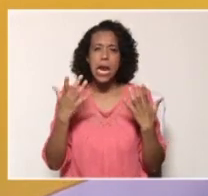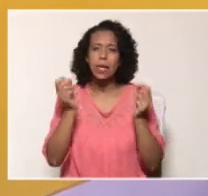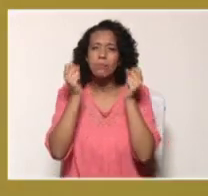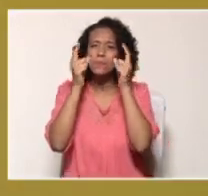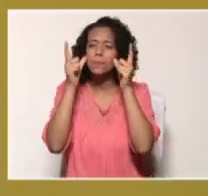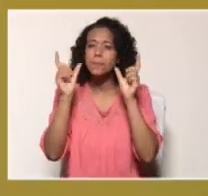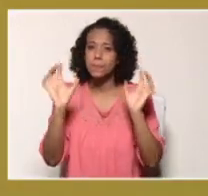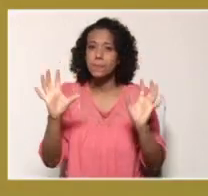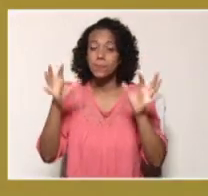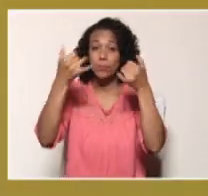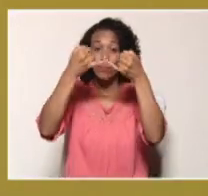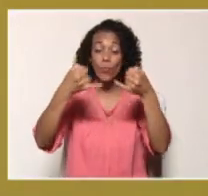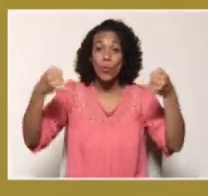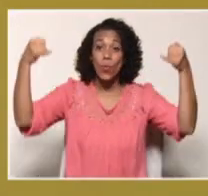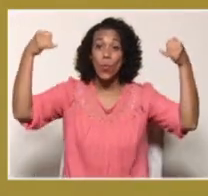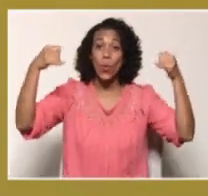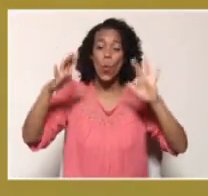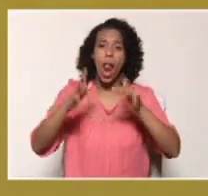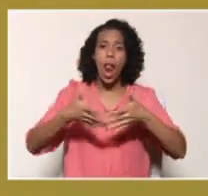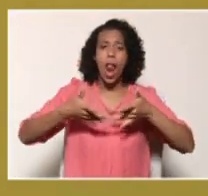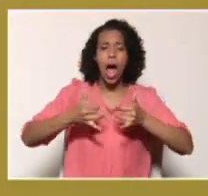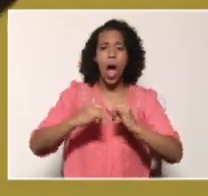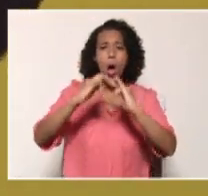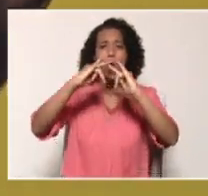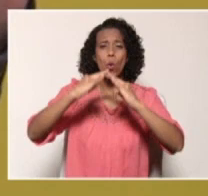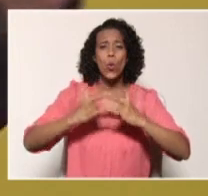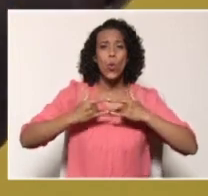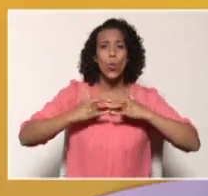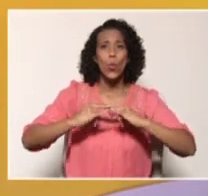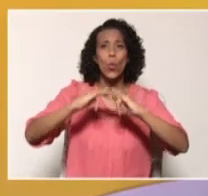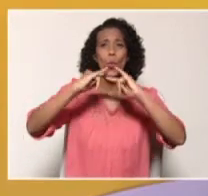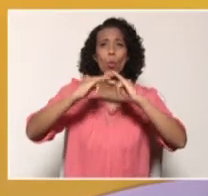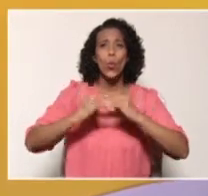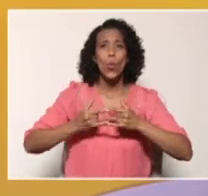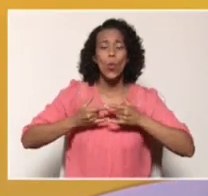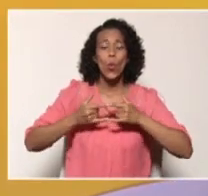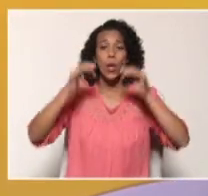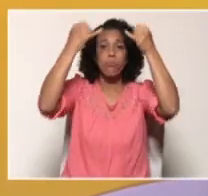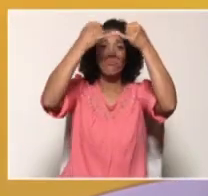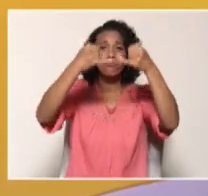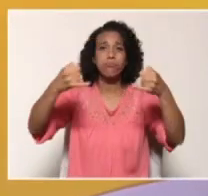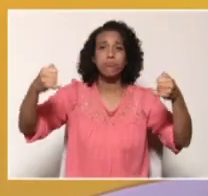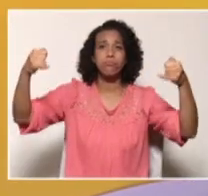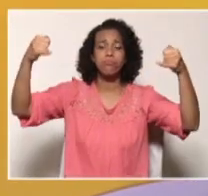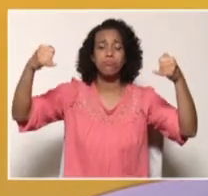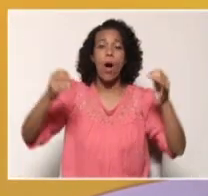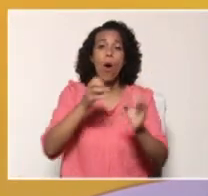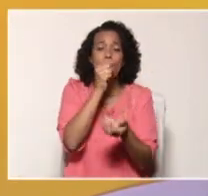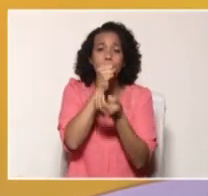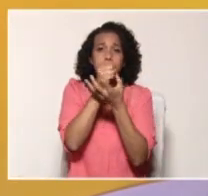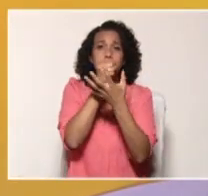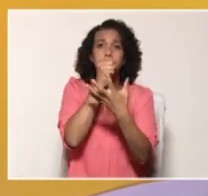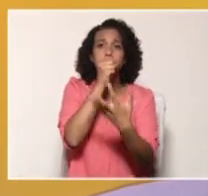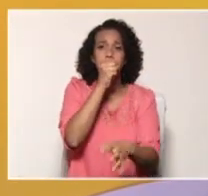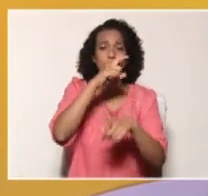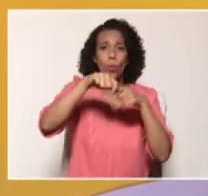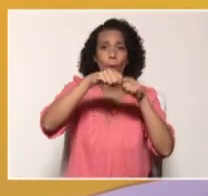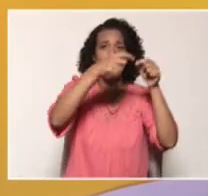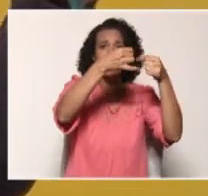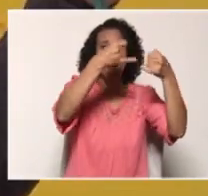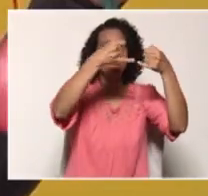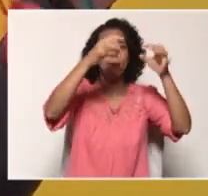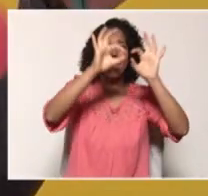descubran, también lo vamos a hacer en la cuna. Fíjense, coloqué una tira con unos globos inflados que